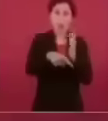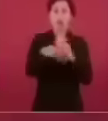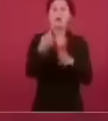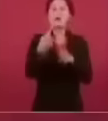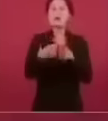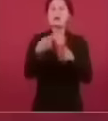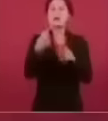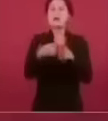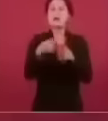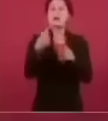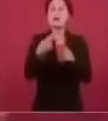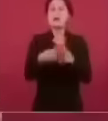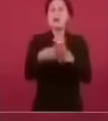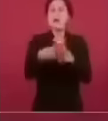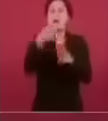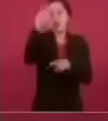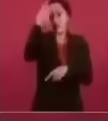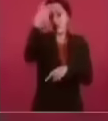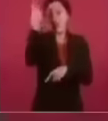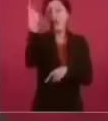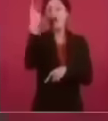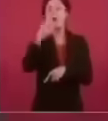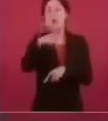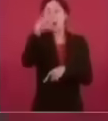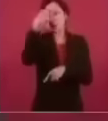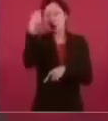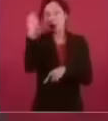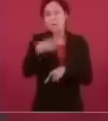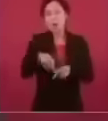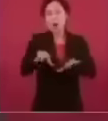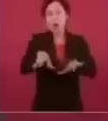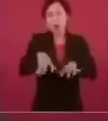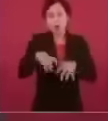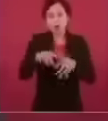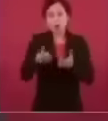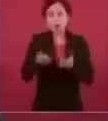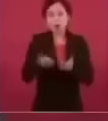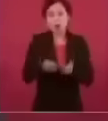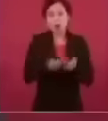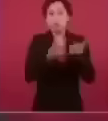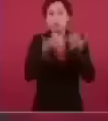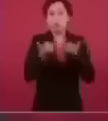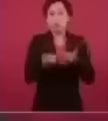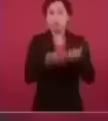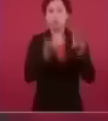la explotación conjunta de los yacimientos o del mismo yacimiento